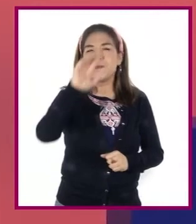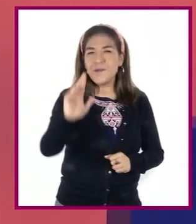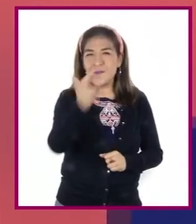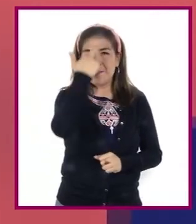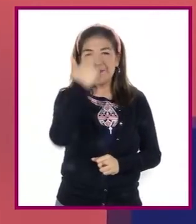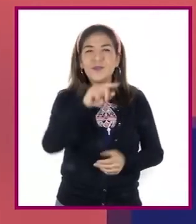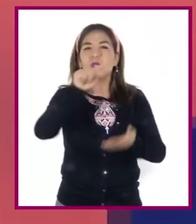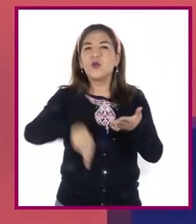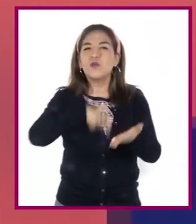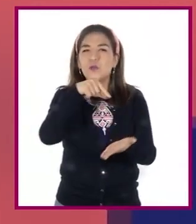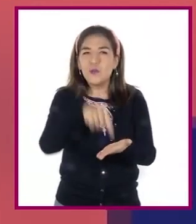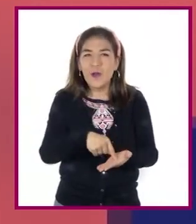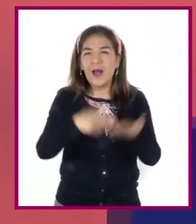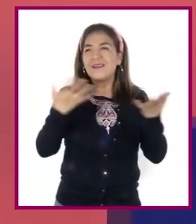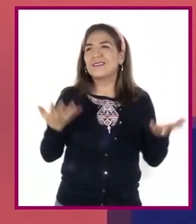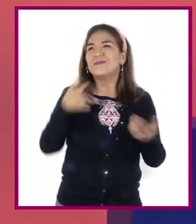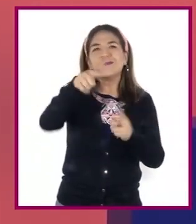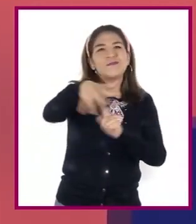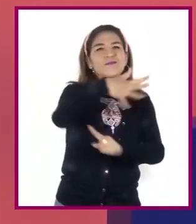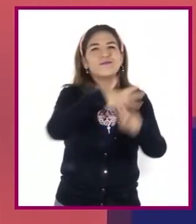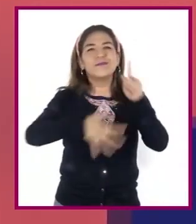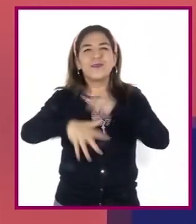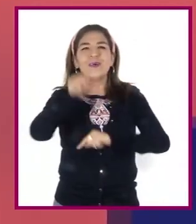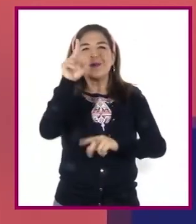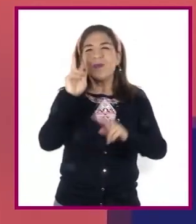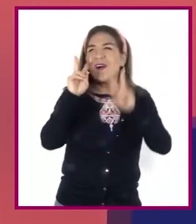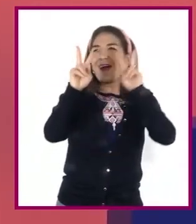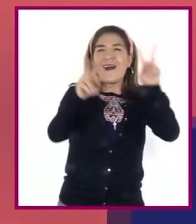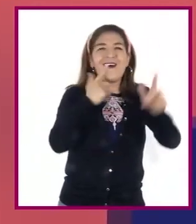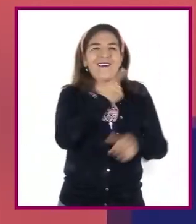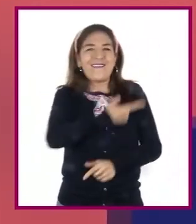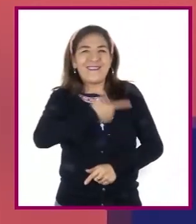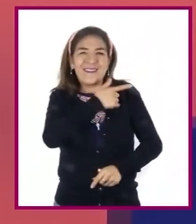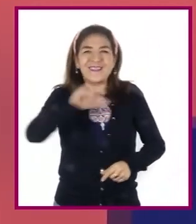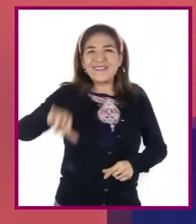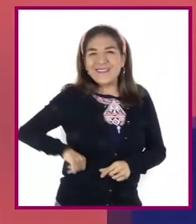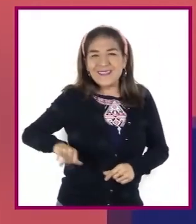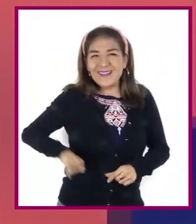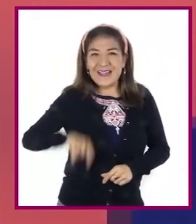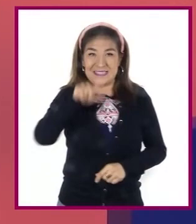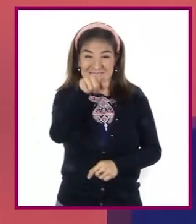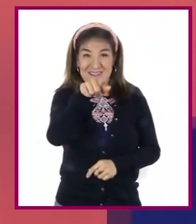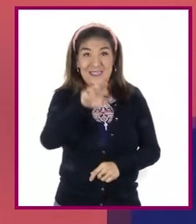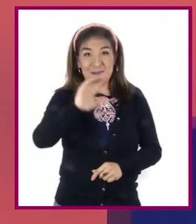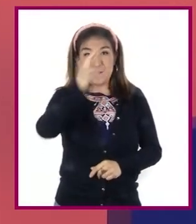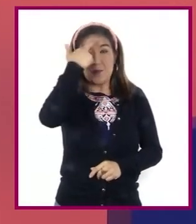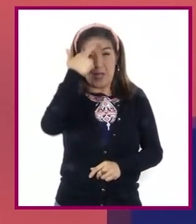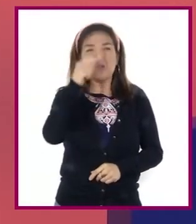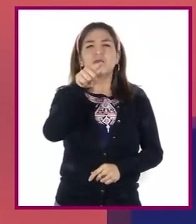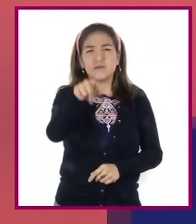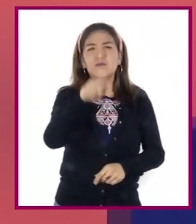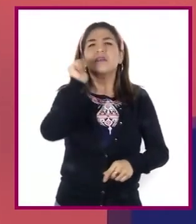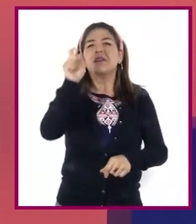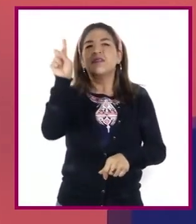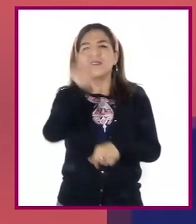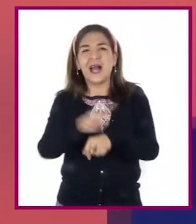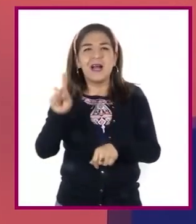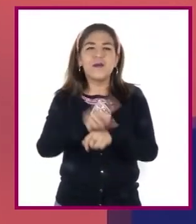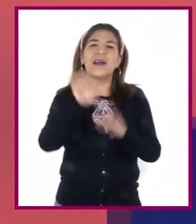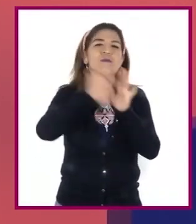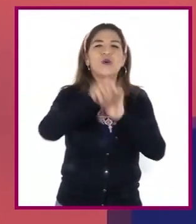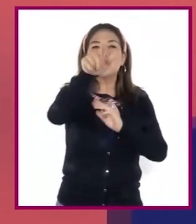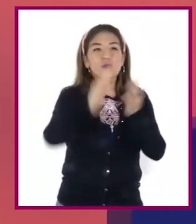algún espacio, algún ambiente que les haya parecido interesante por alguna razón. Puede ser algo que vean diariamente de camino a